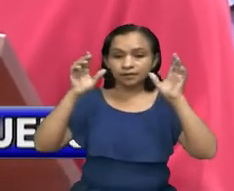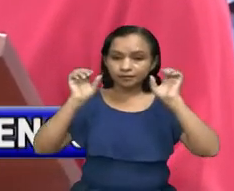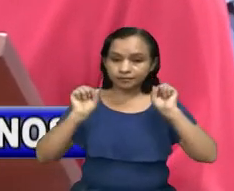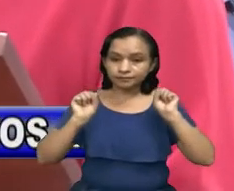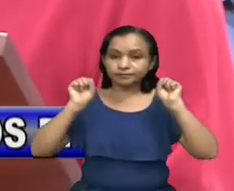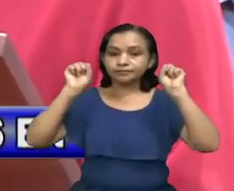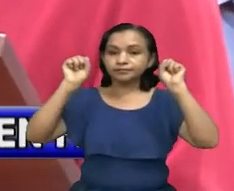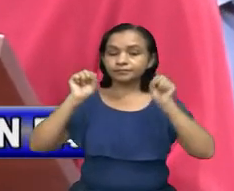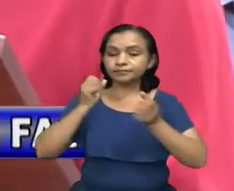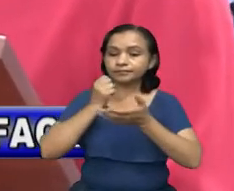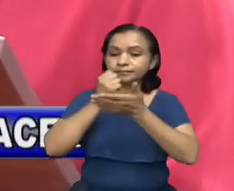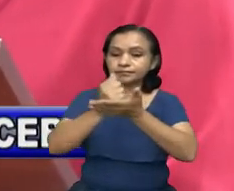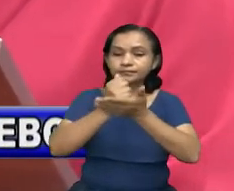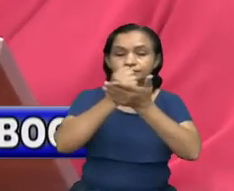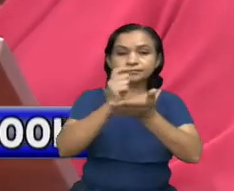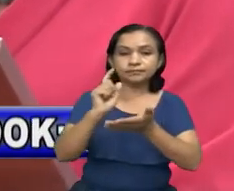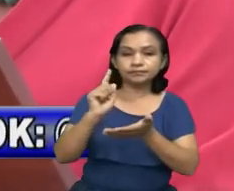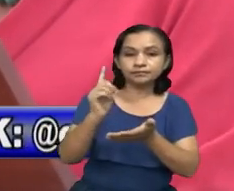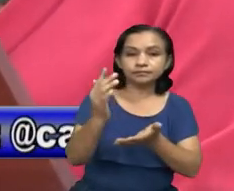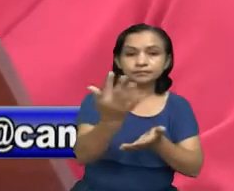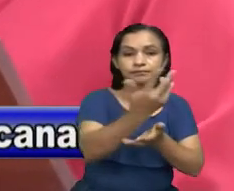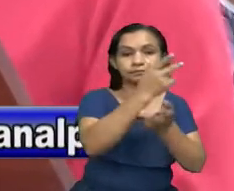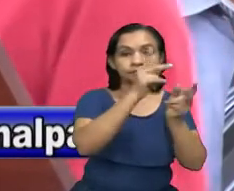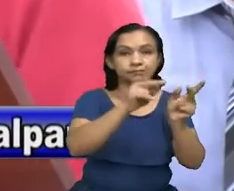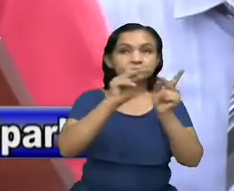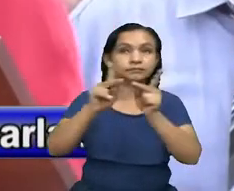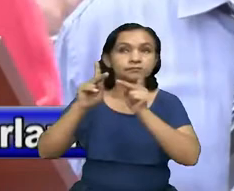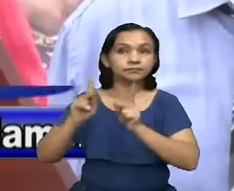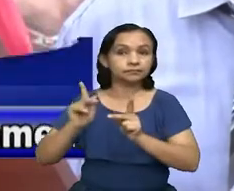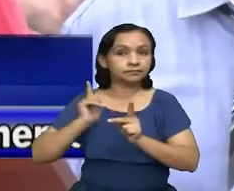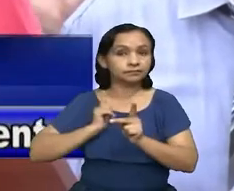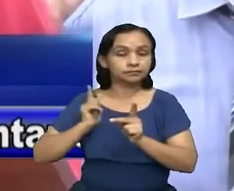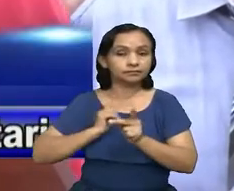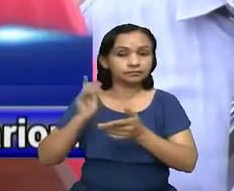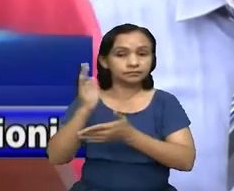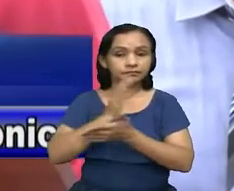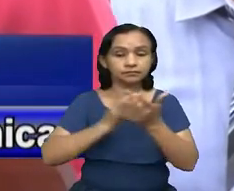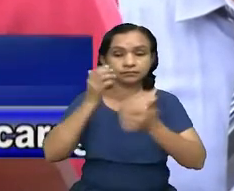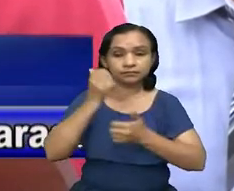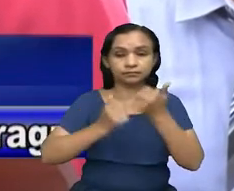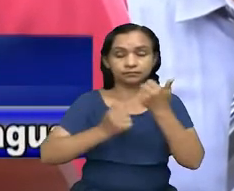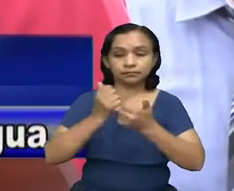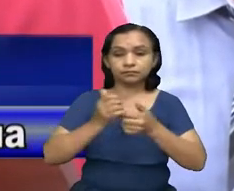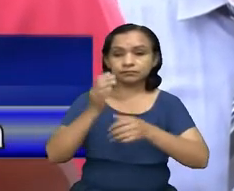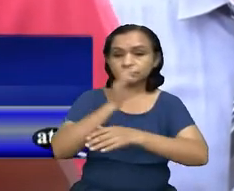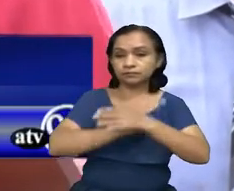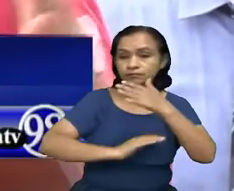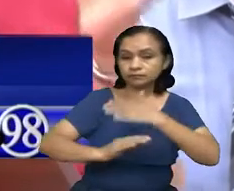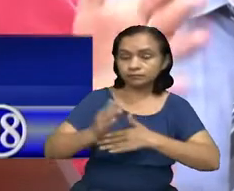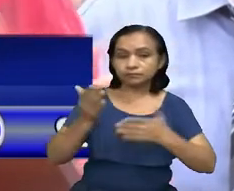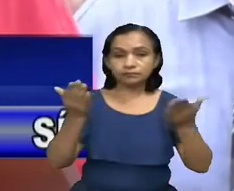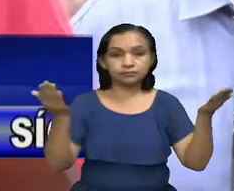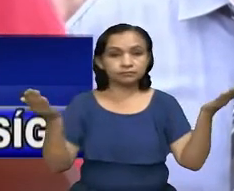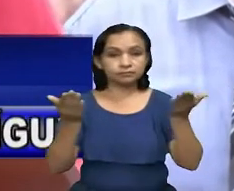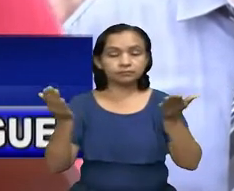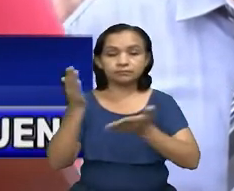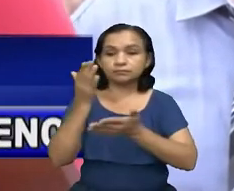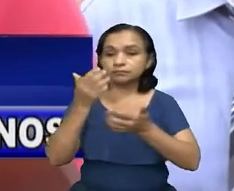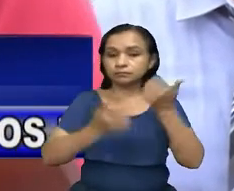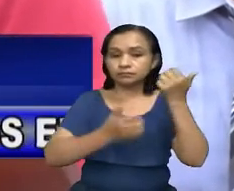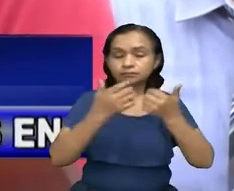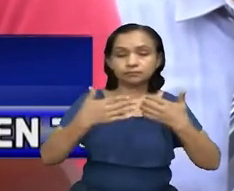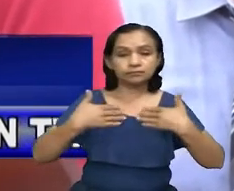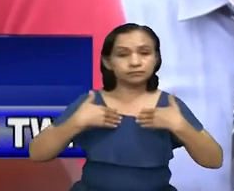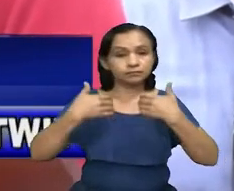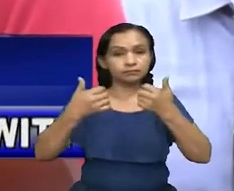para rehabilitación, para todas aquellas personas que tengan algún problema de discapacidad o que tengan algún problema de